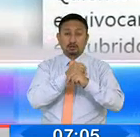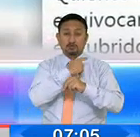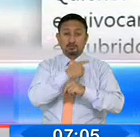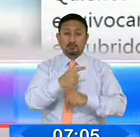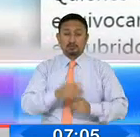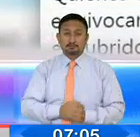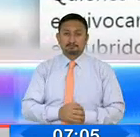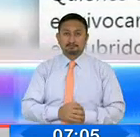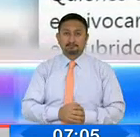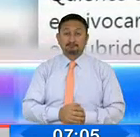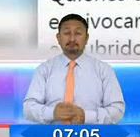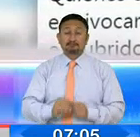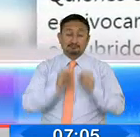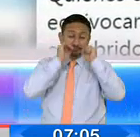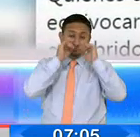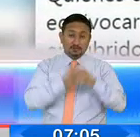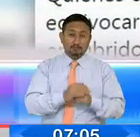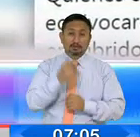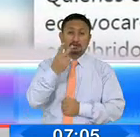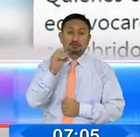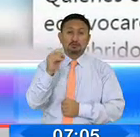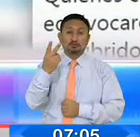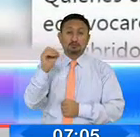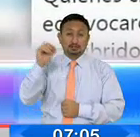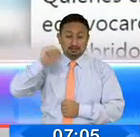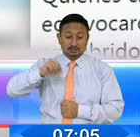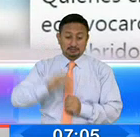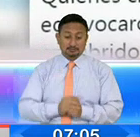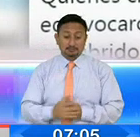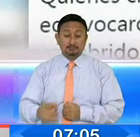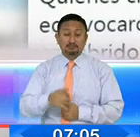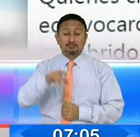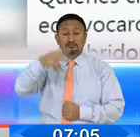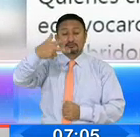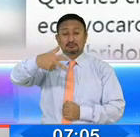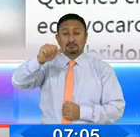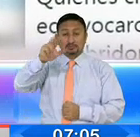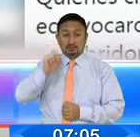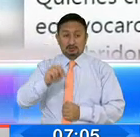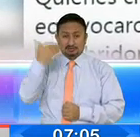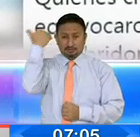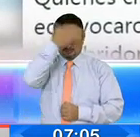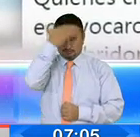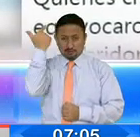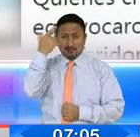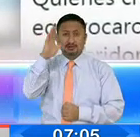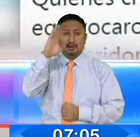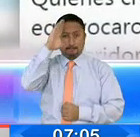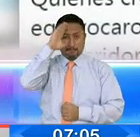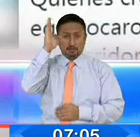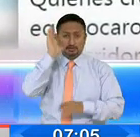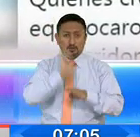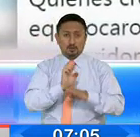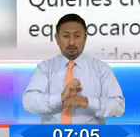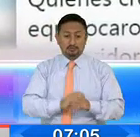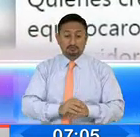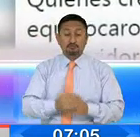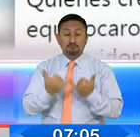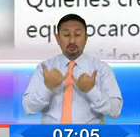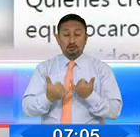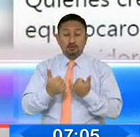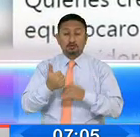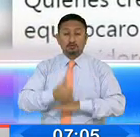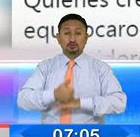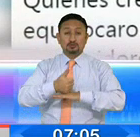argumenta: en septiembre del 2020 hicimos pública la estafa de J. Cherres a Policía Ecuador. Hoy Justicia de Estados Unidos